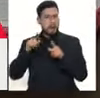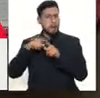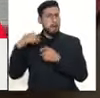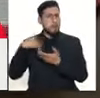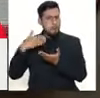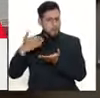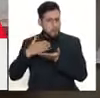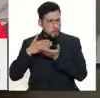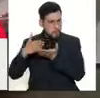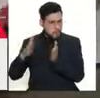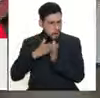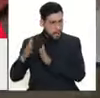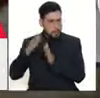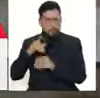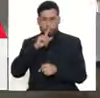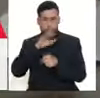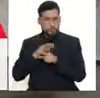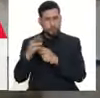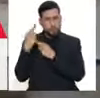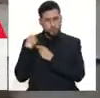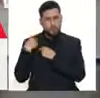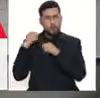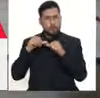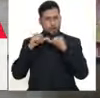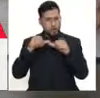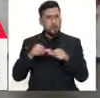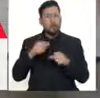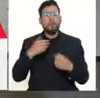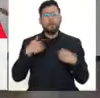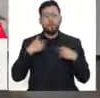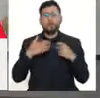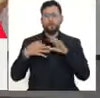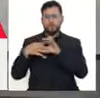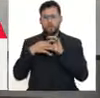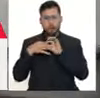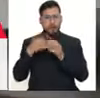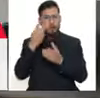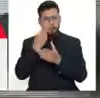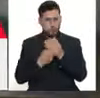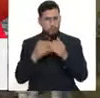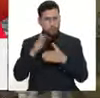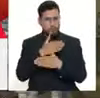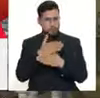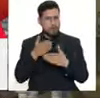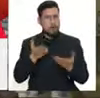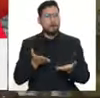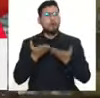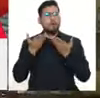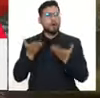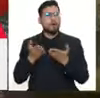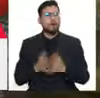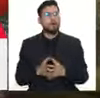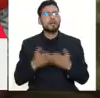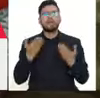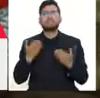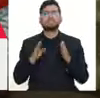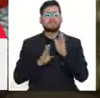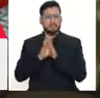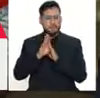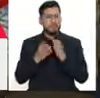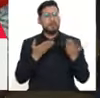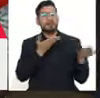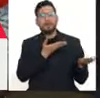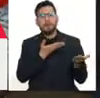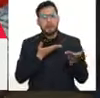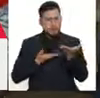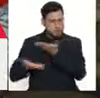lineamientos y compromisos para continuar profundizando la relación bilateral y promoviendo el desarrollo e